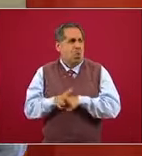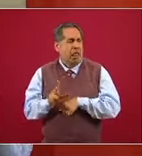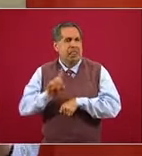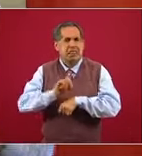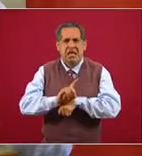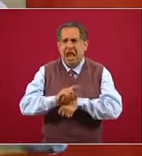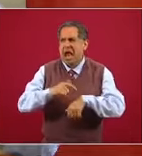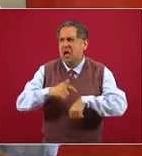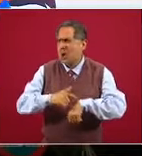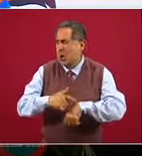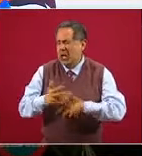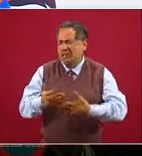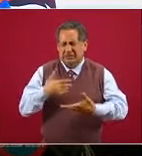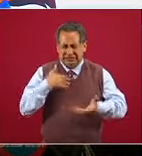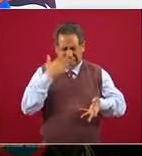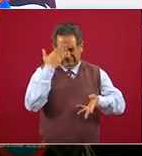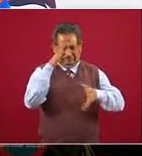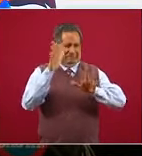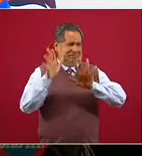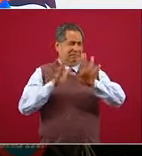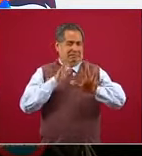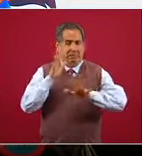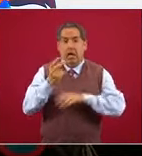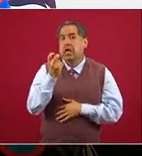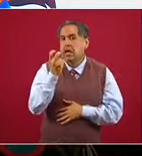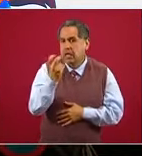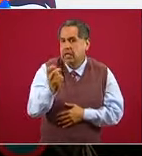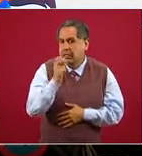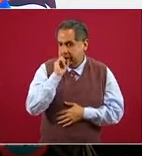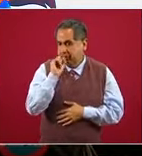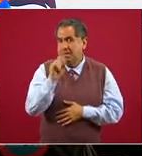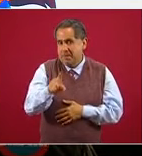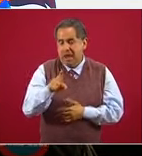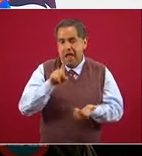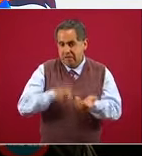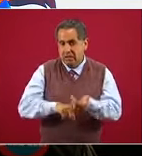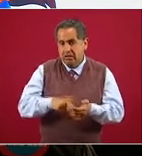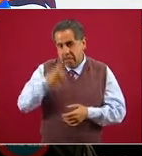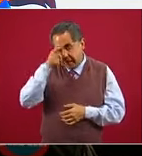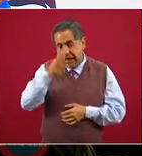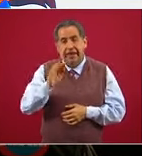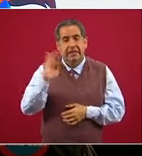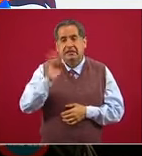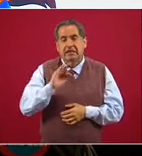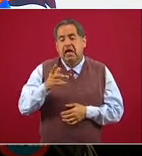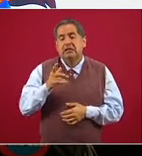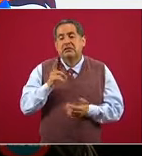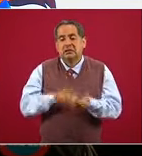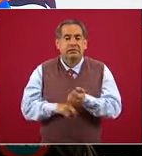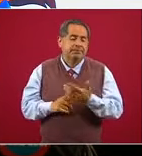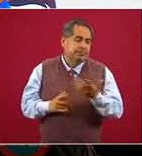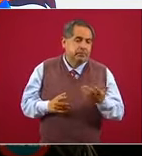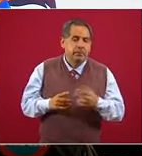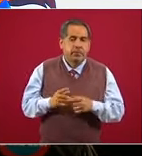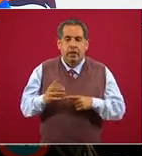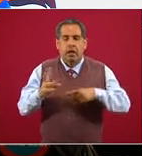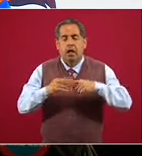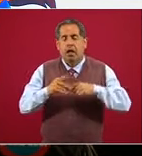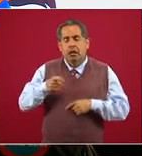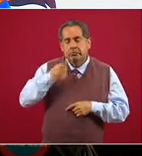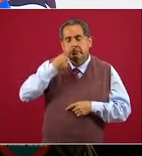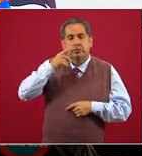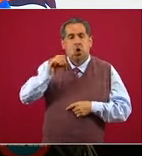está, qué horas son, la desorientación es muy importante, eso puede significar unos niveles menores de oxígeno